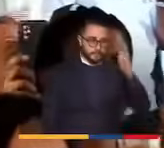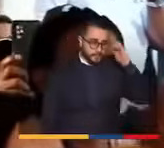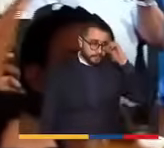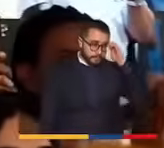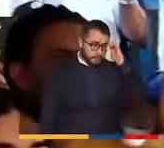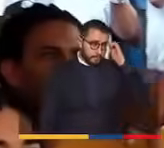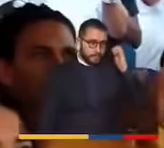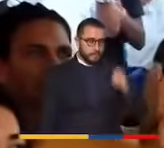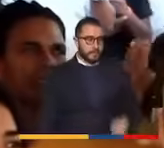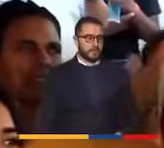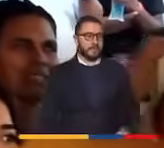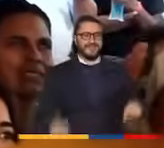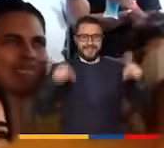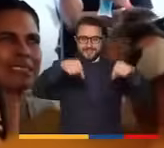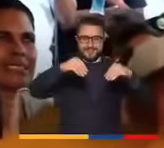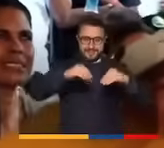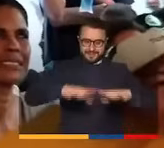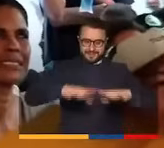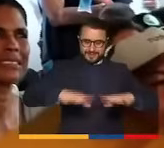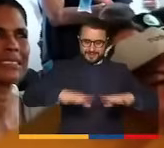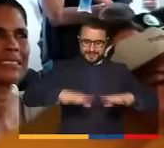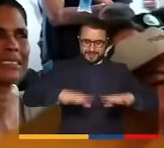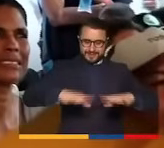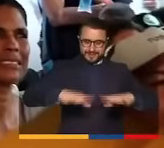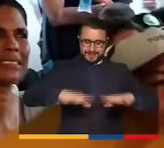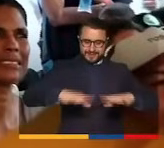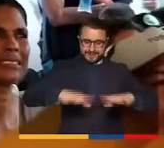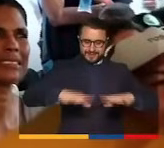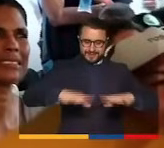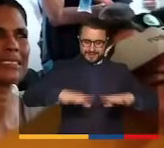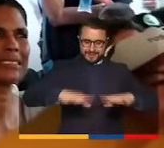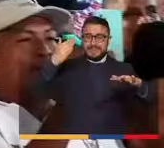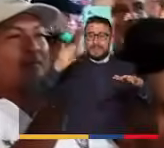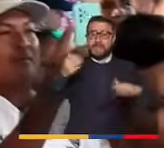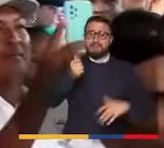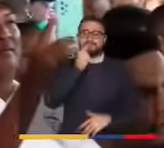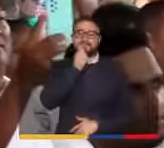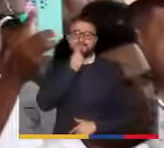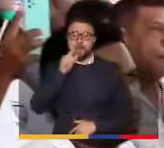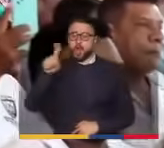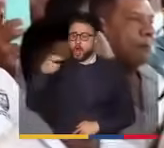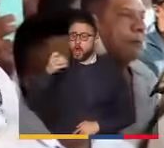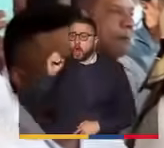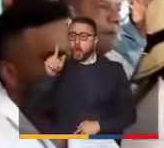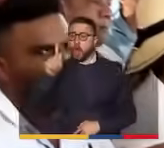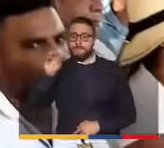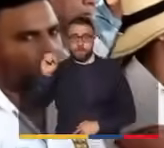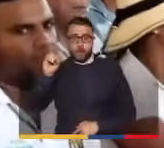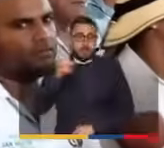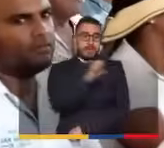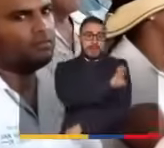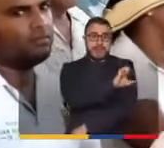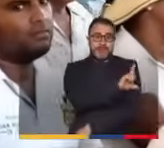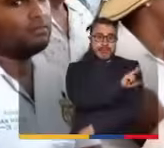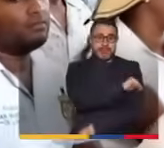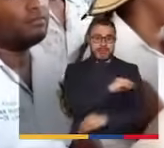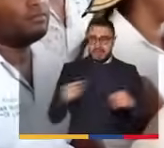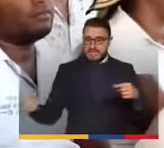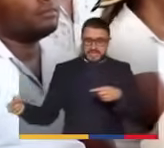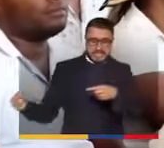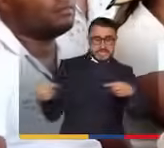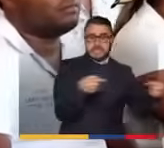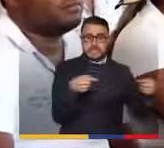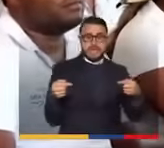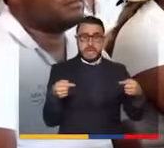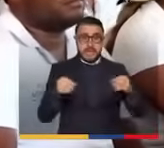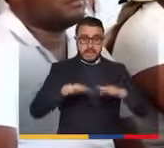Esto es una tierra de disputa del clan del Golfo con el ELN, ¿o es una tierra